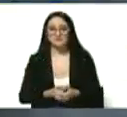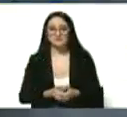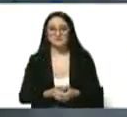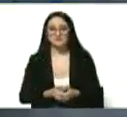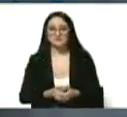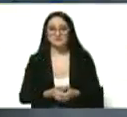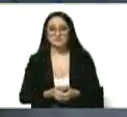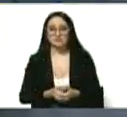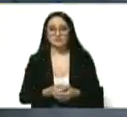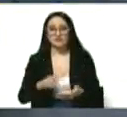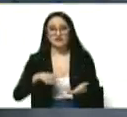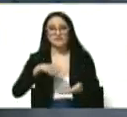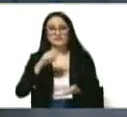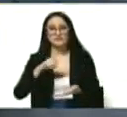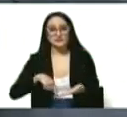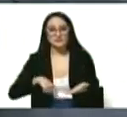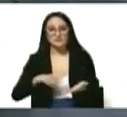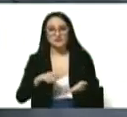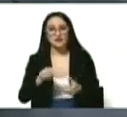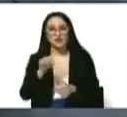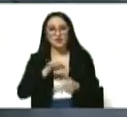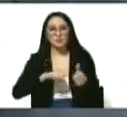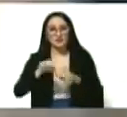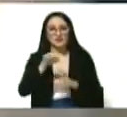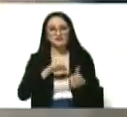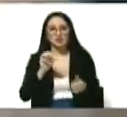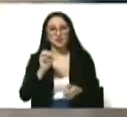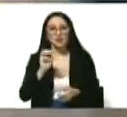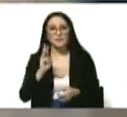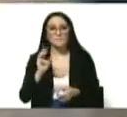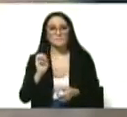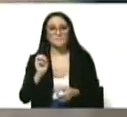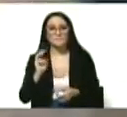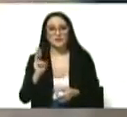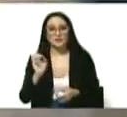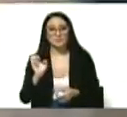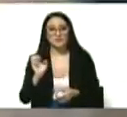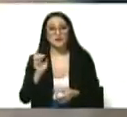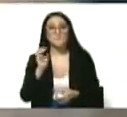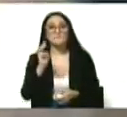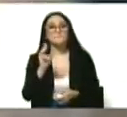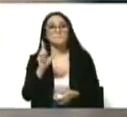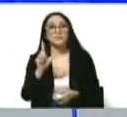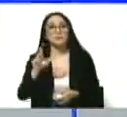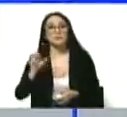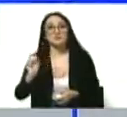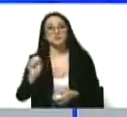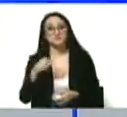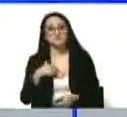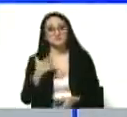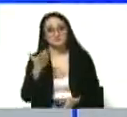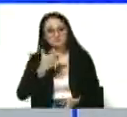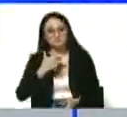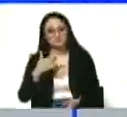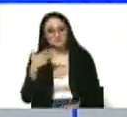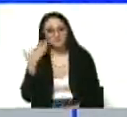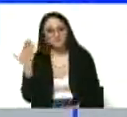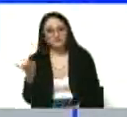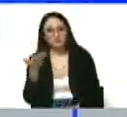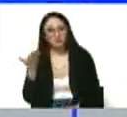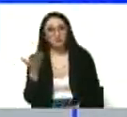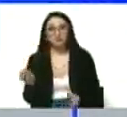con el ciclo de la firma de la Declaración de Cooperación OPEP Plus. Nos debemos sentir orgullosos que de